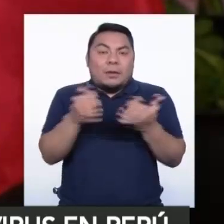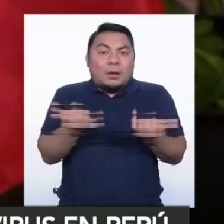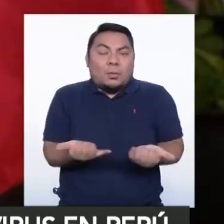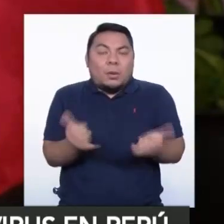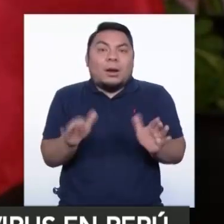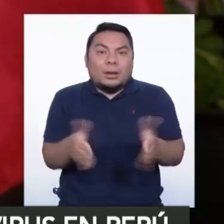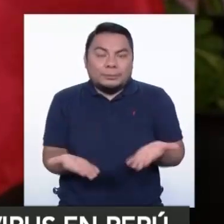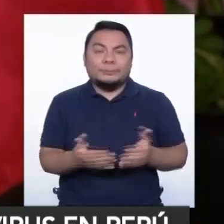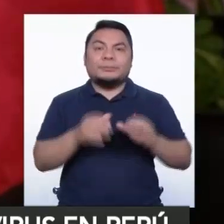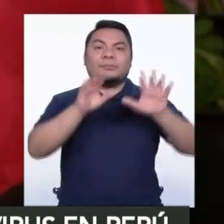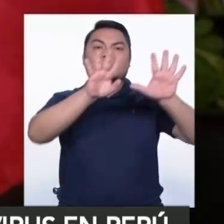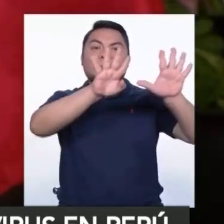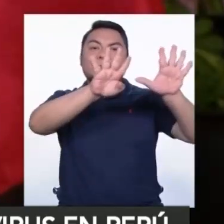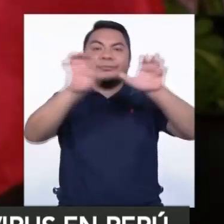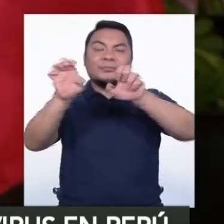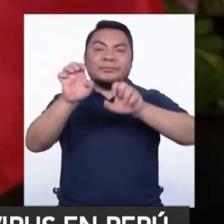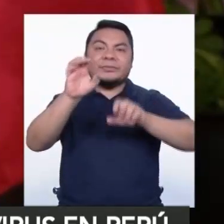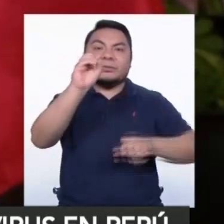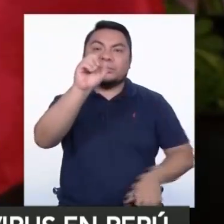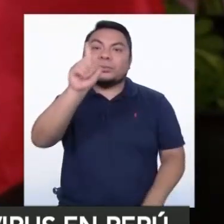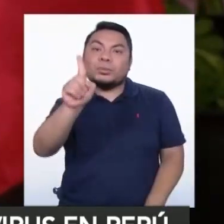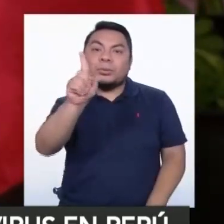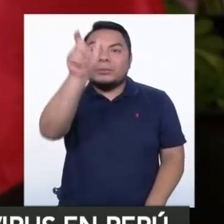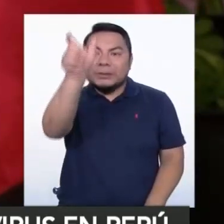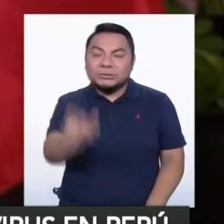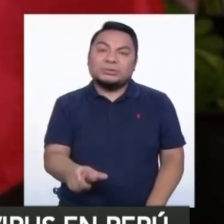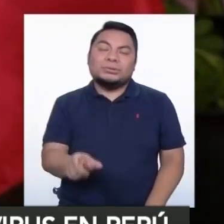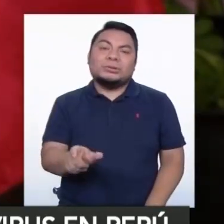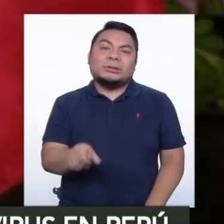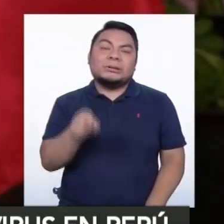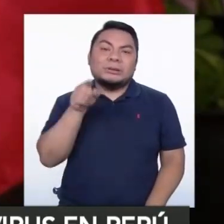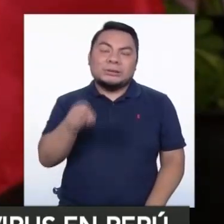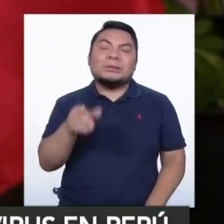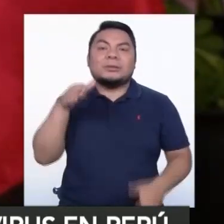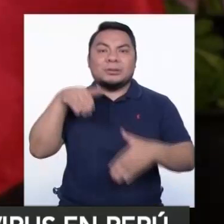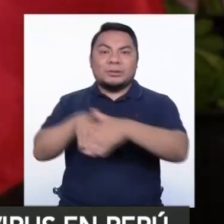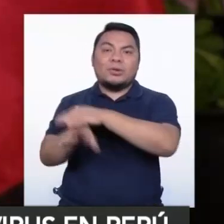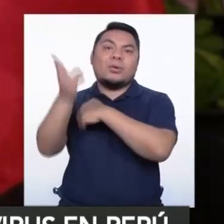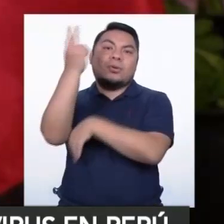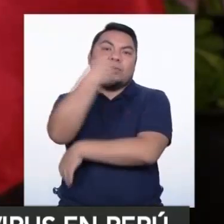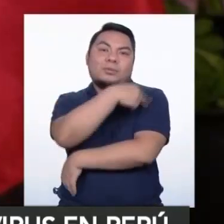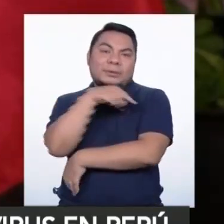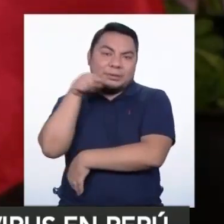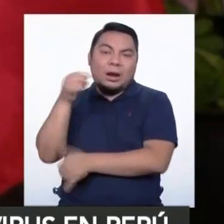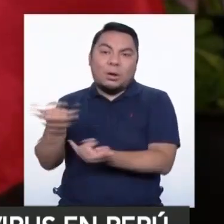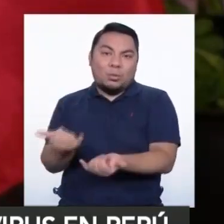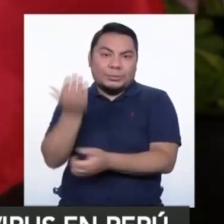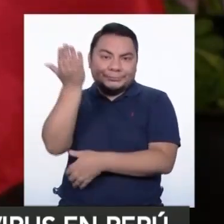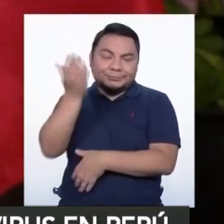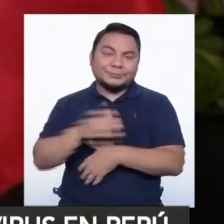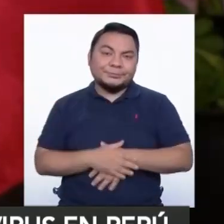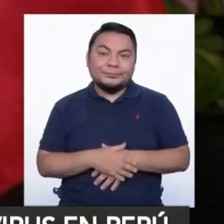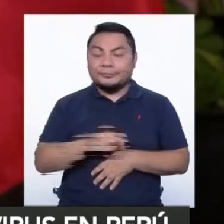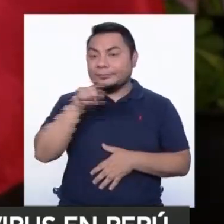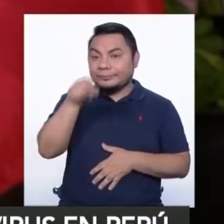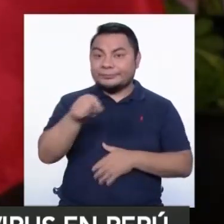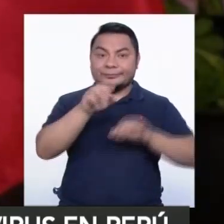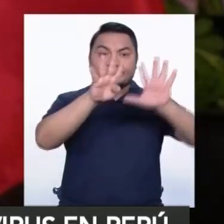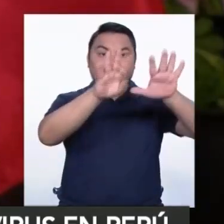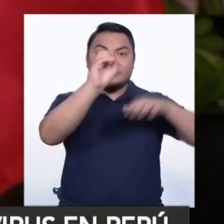tenemos 901 pacientes que se encuentran hospitalizados, de los